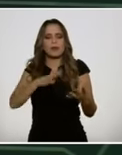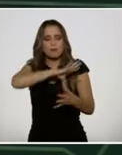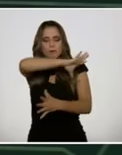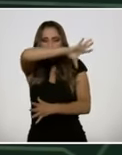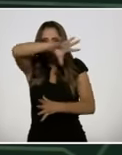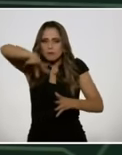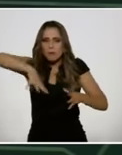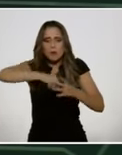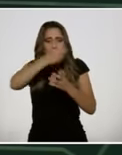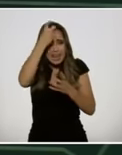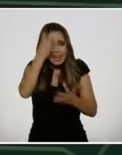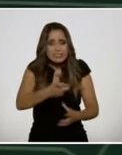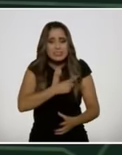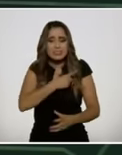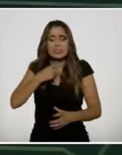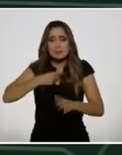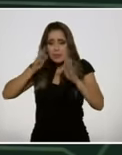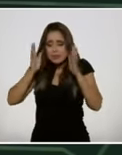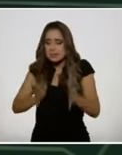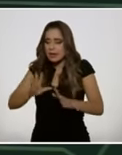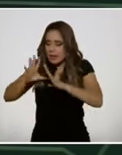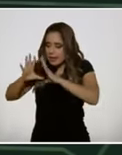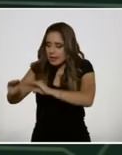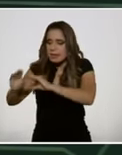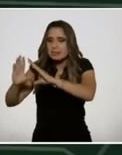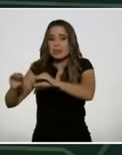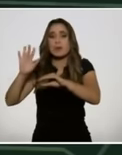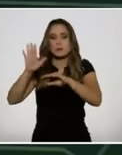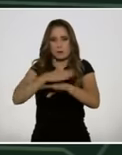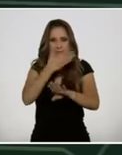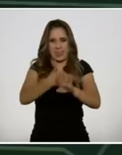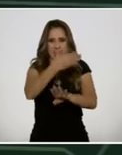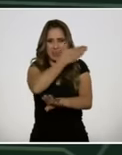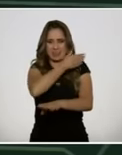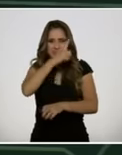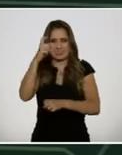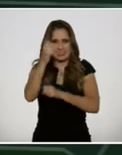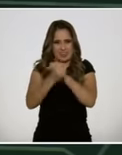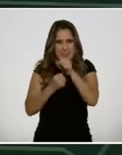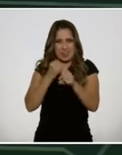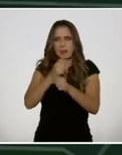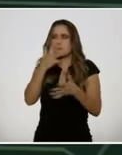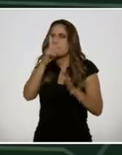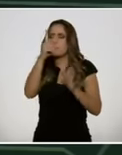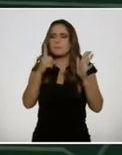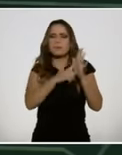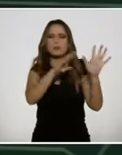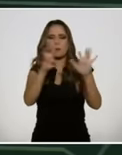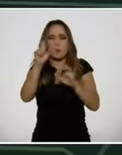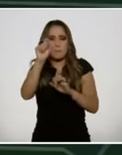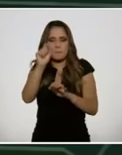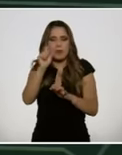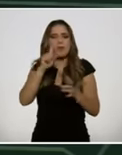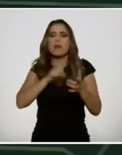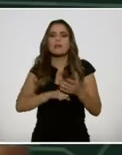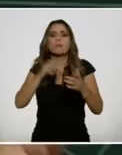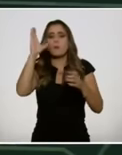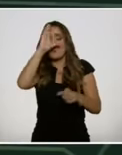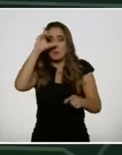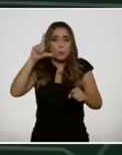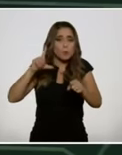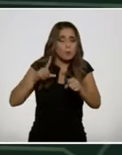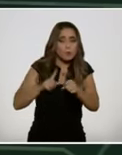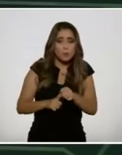cultural que había sido soslayada, porque hasta ese momento, hasta alrededor de 1920, la cultura,